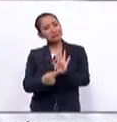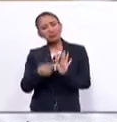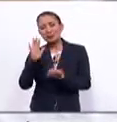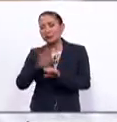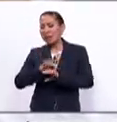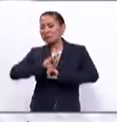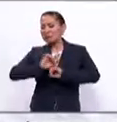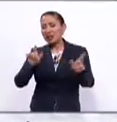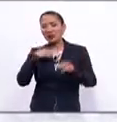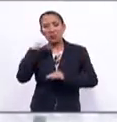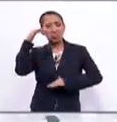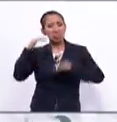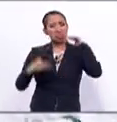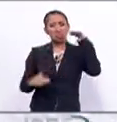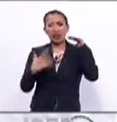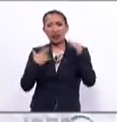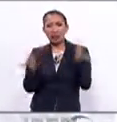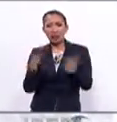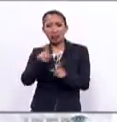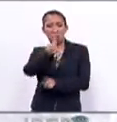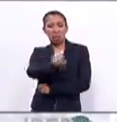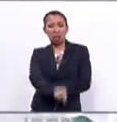manifestaciones más claras de desigualdad,